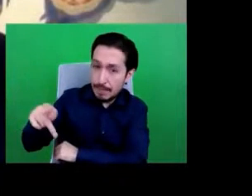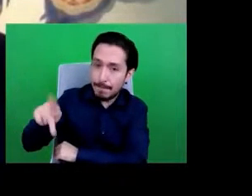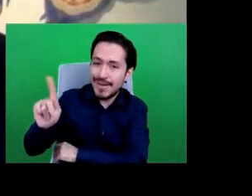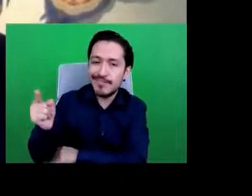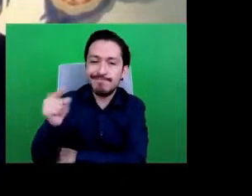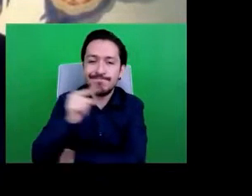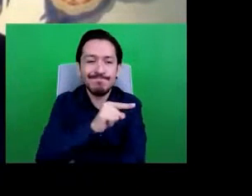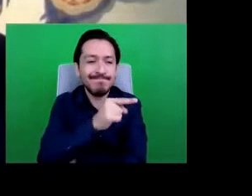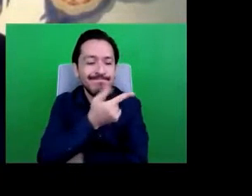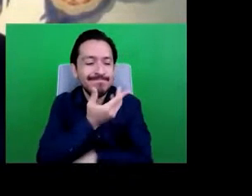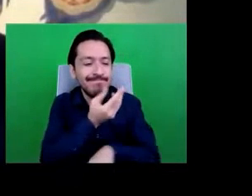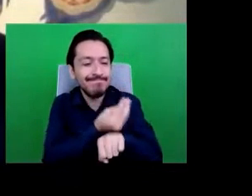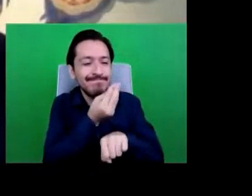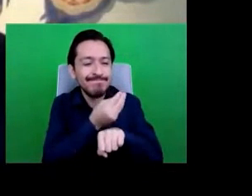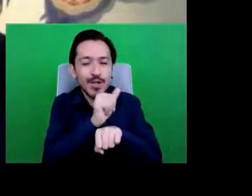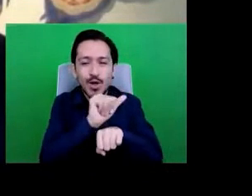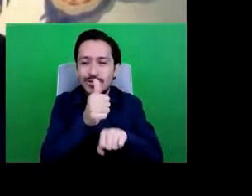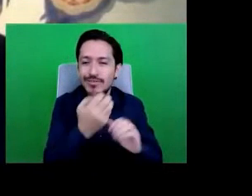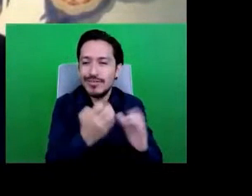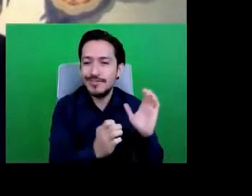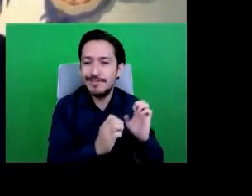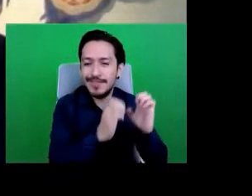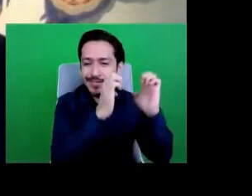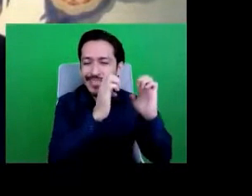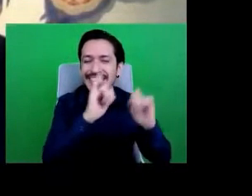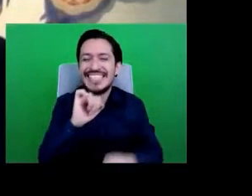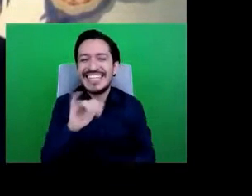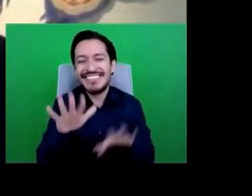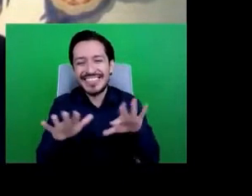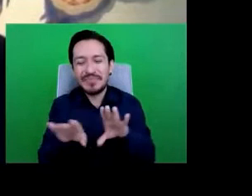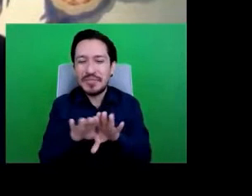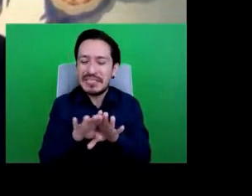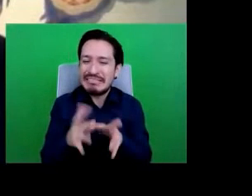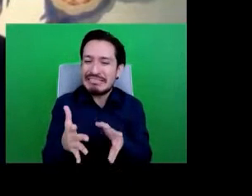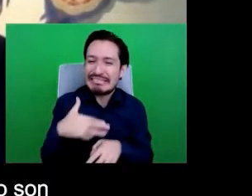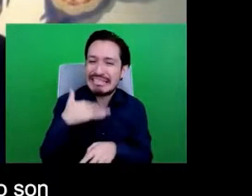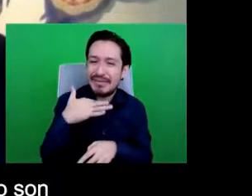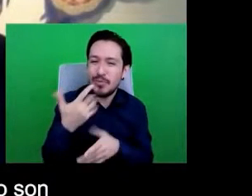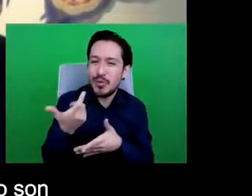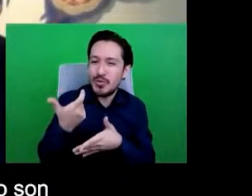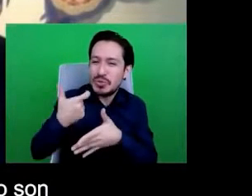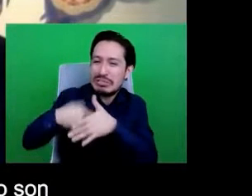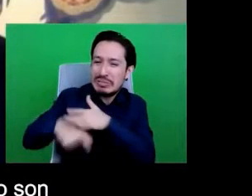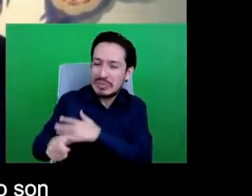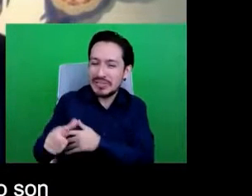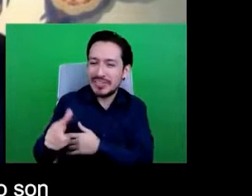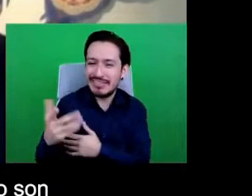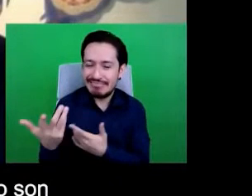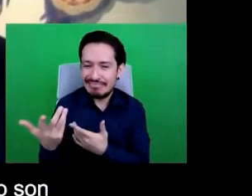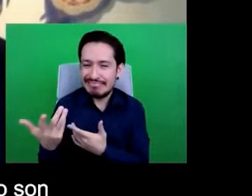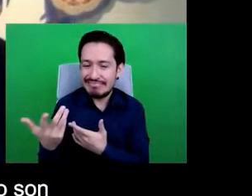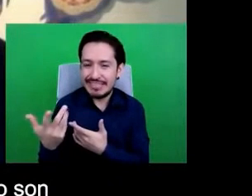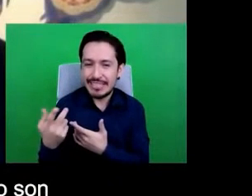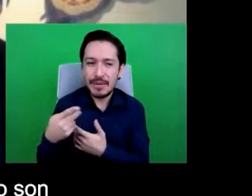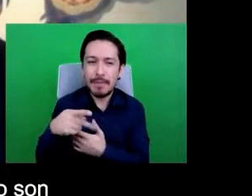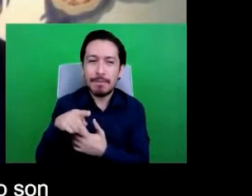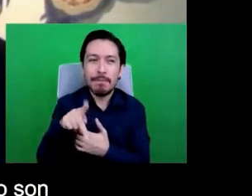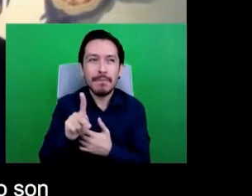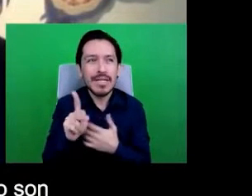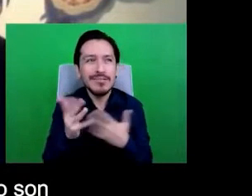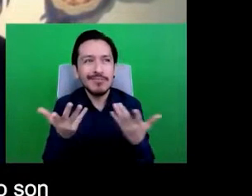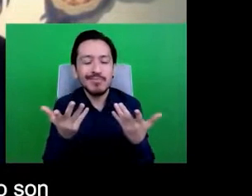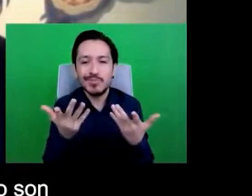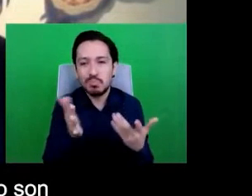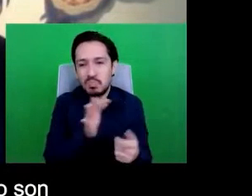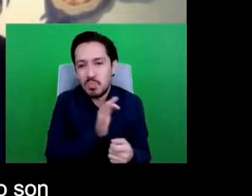supuesto que esto también se presta a la corrupción, pero es una forma de hacer que se mantengan los edificios